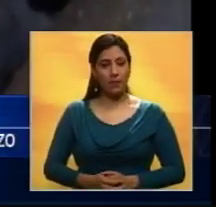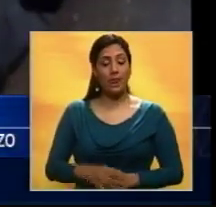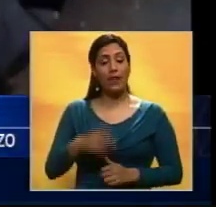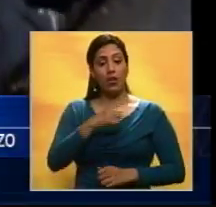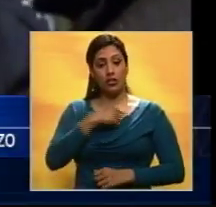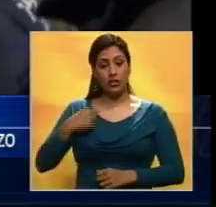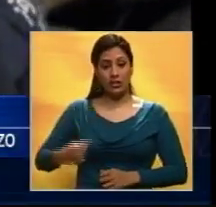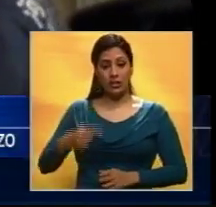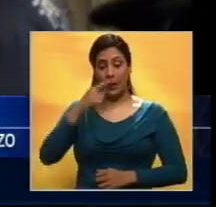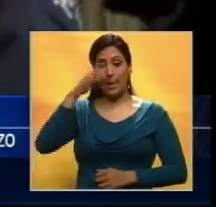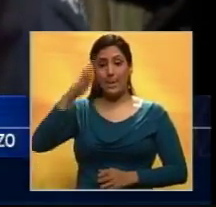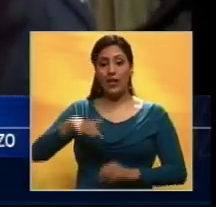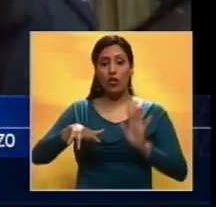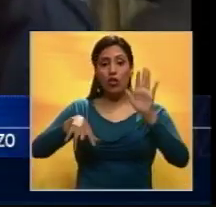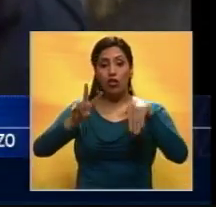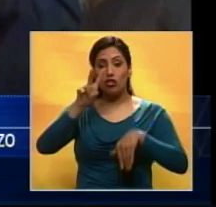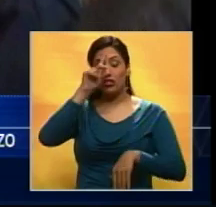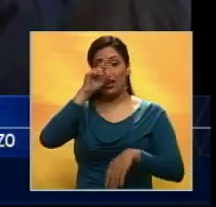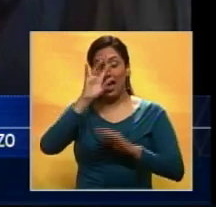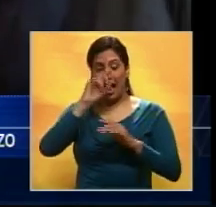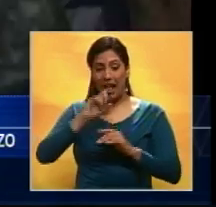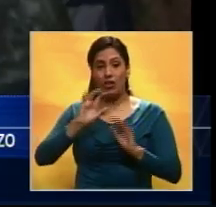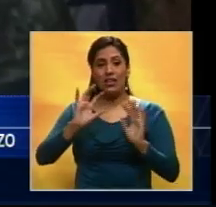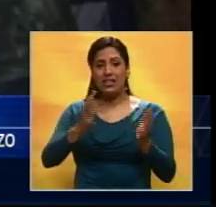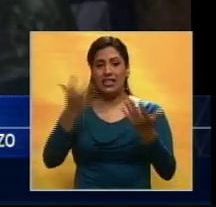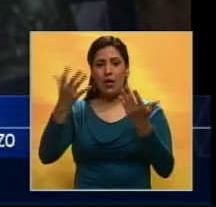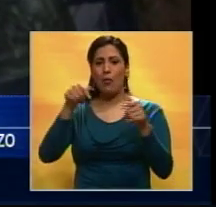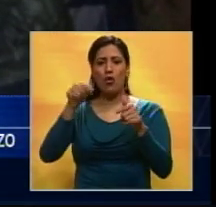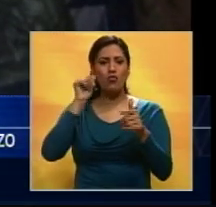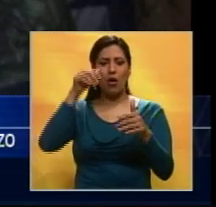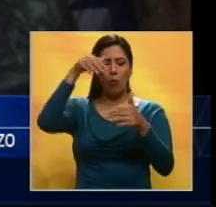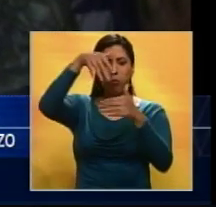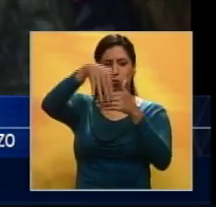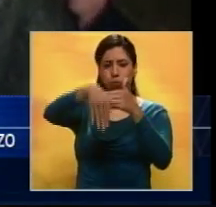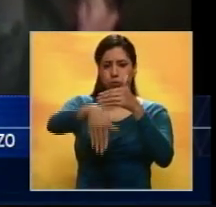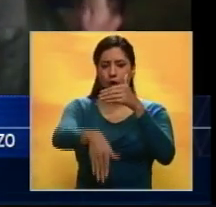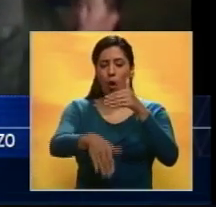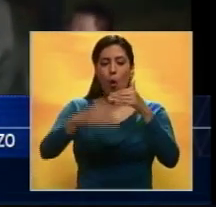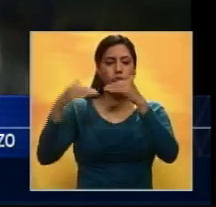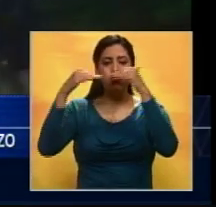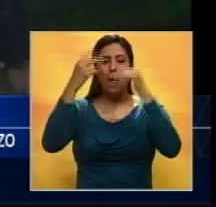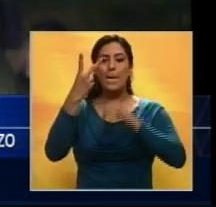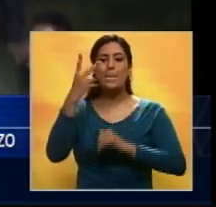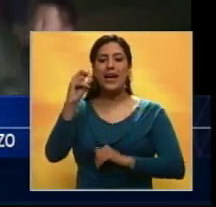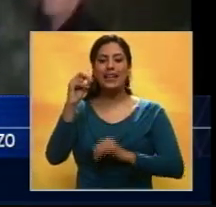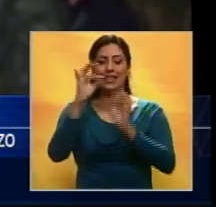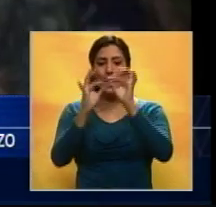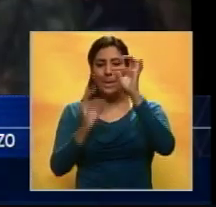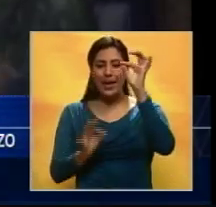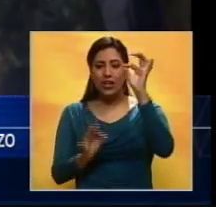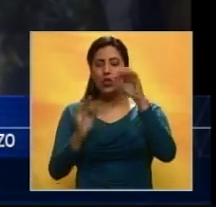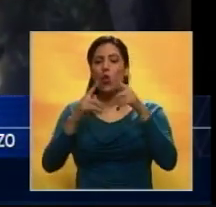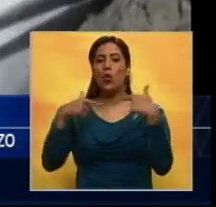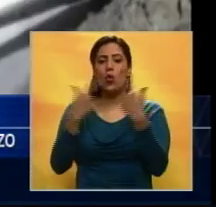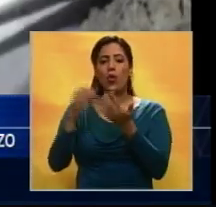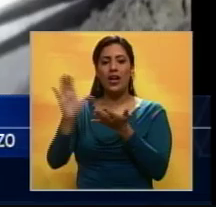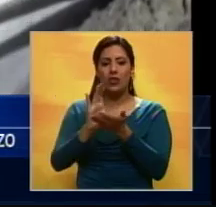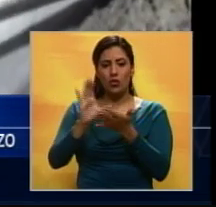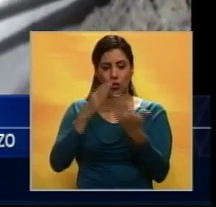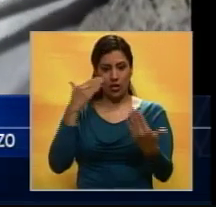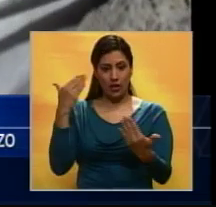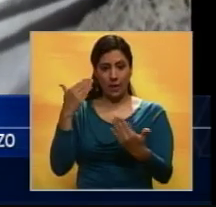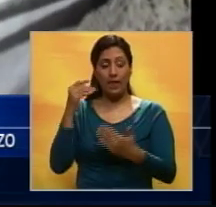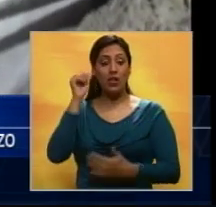En China, una menor de 12 años fue rescatada tras caer en un pozo de 20 metros de profundidad. La situación se produjo en la ciudad de